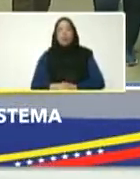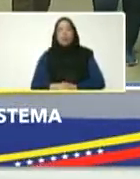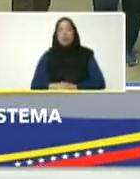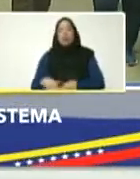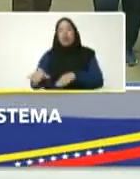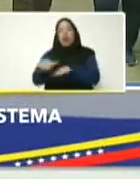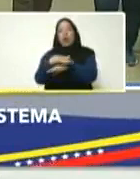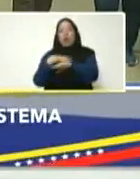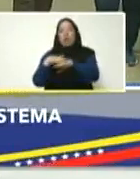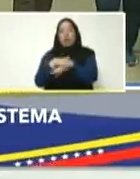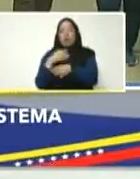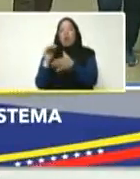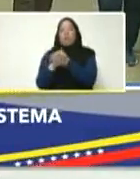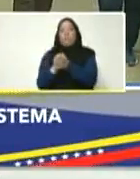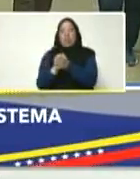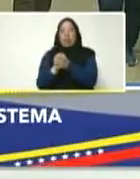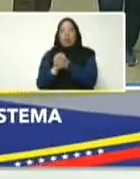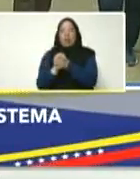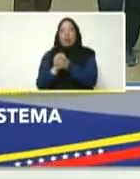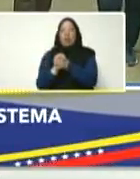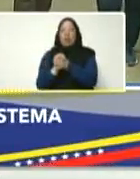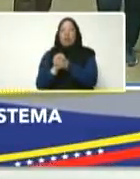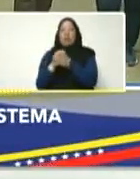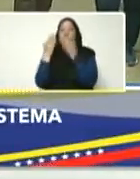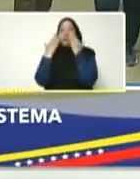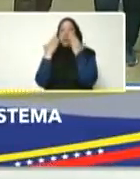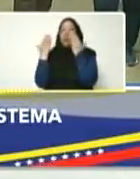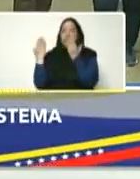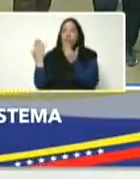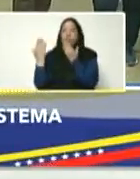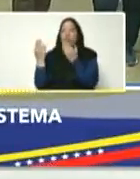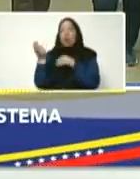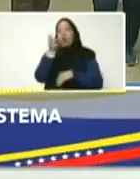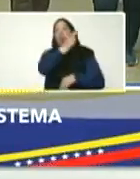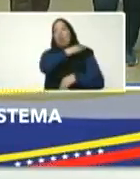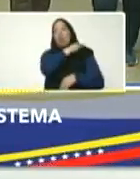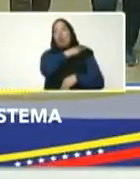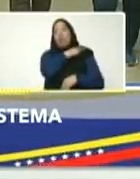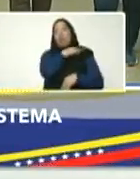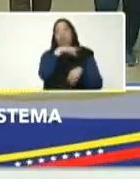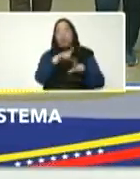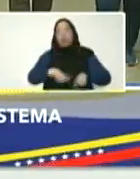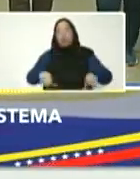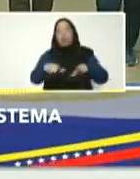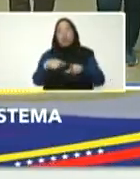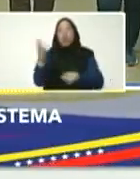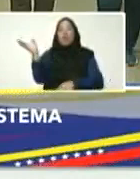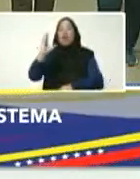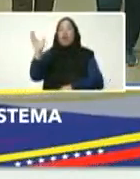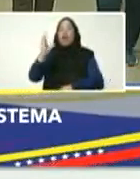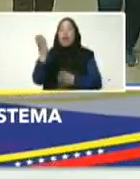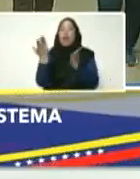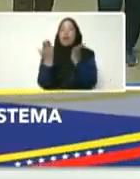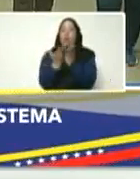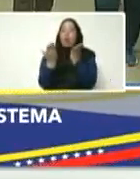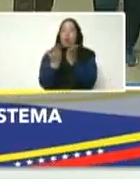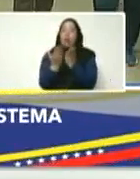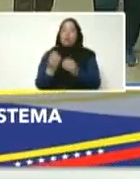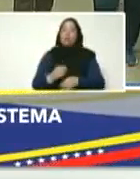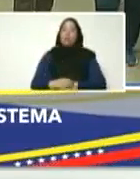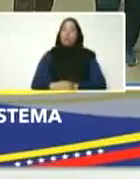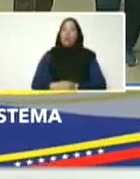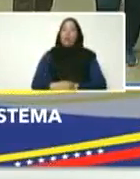viceministra, compañera Gisela Toro, con la jefa de la zona educativa de Caracas, Graciela, con